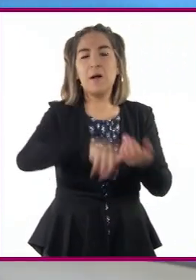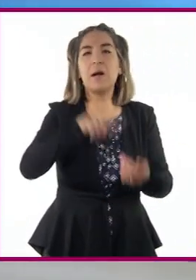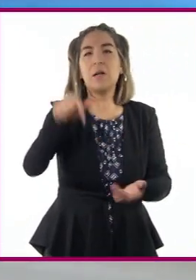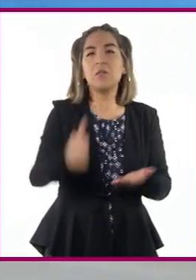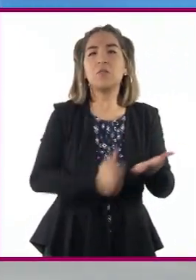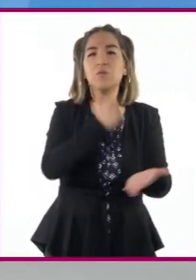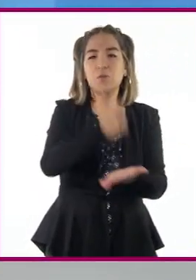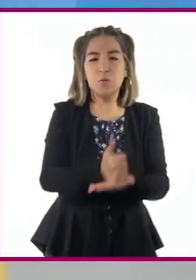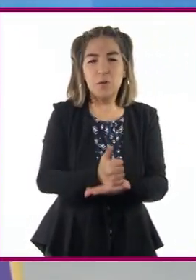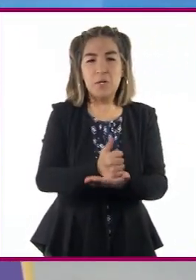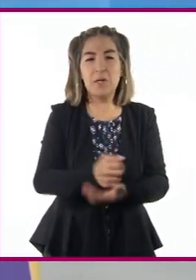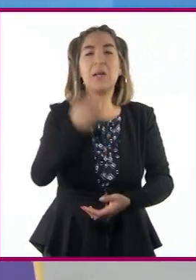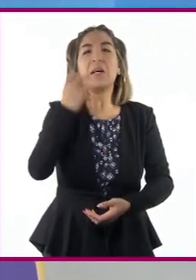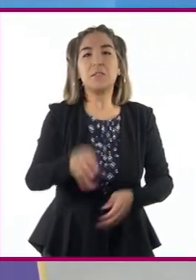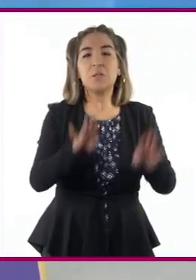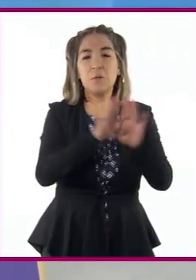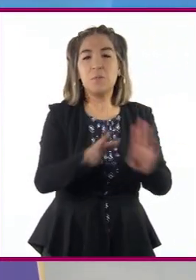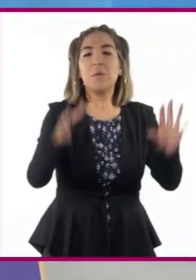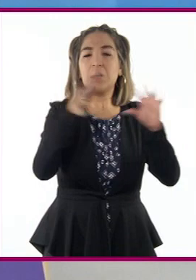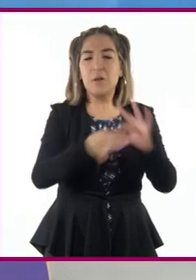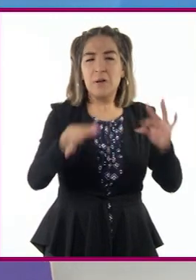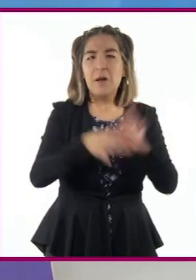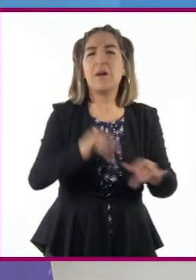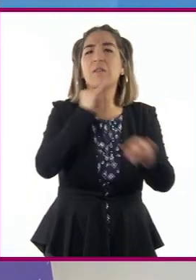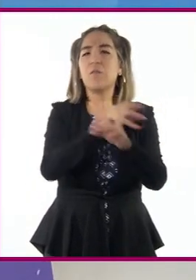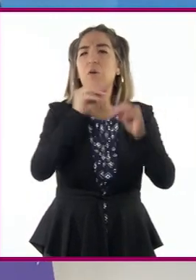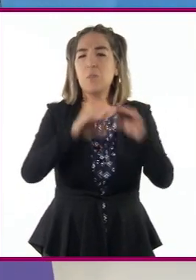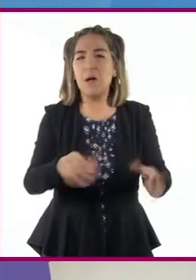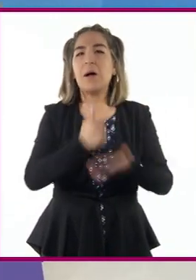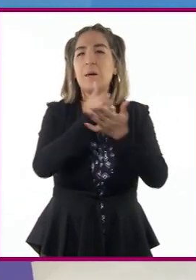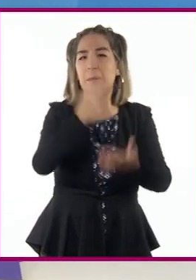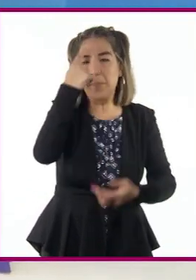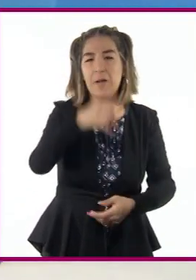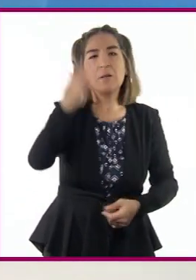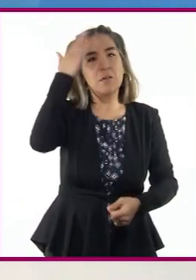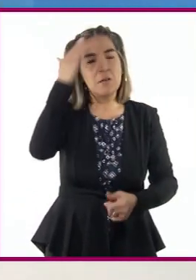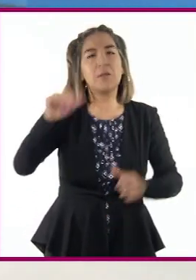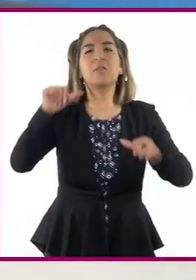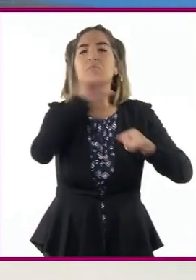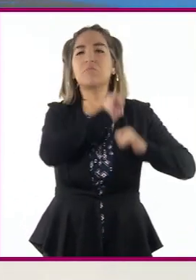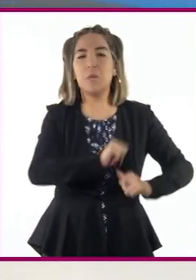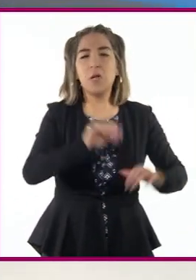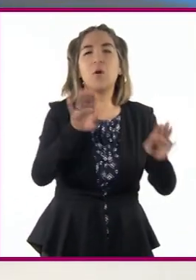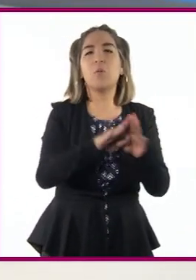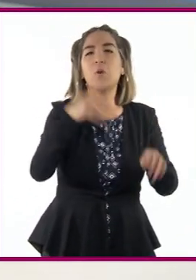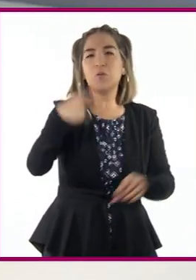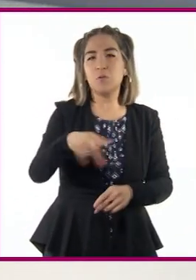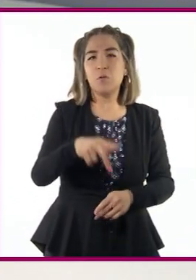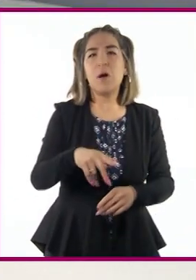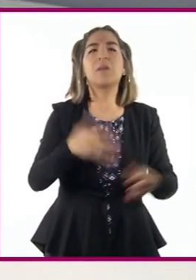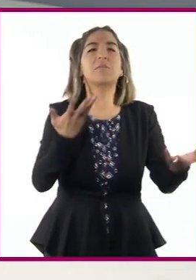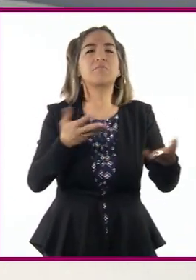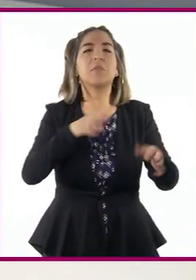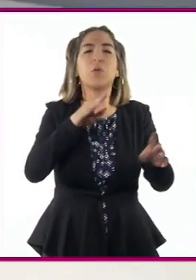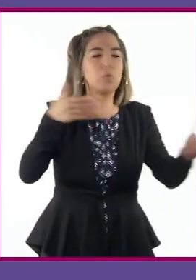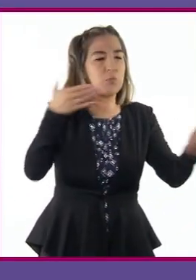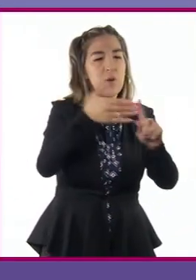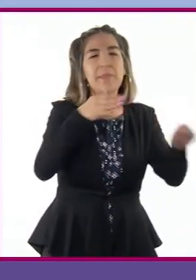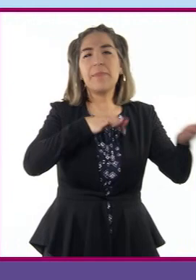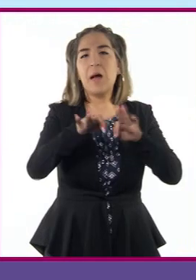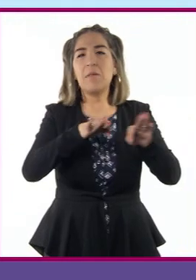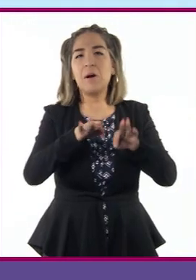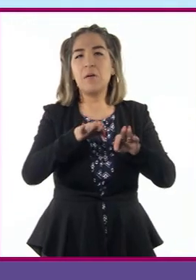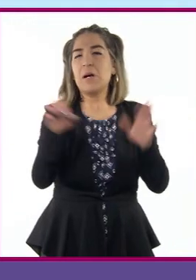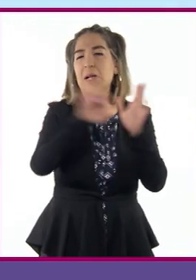ciudadanía. La rendición de cuentas ayuda a que las autoridades tengan legitimidad por una situación concreta.